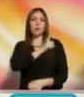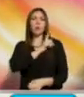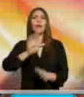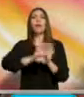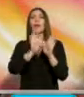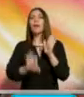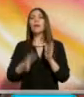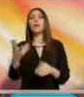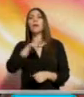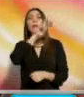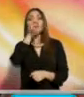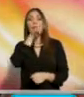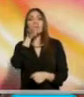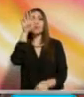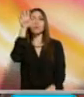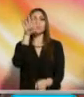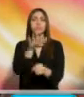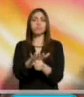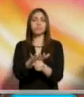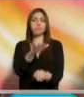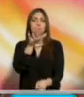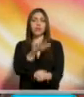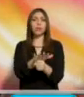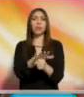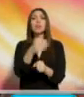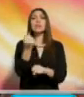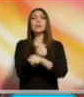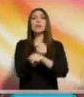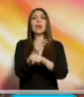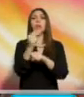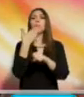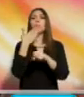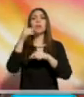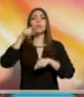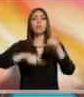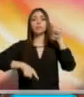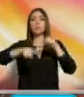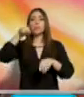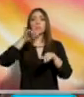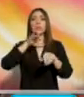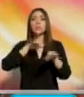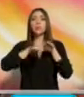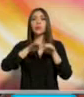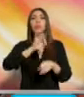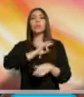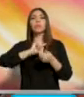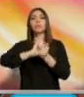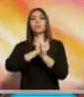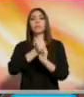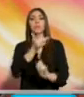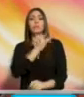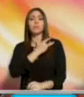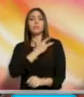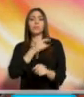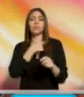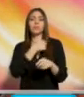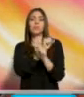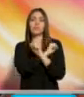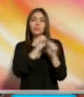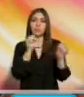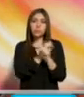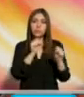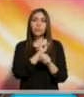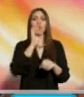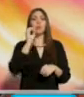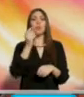arterias y el que no esté el flujo sanguíneo adecuado puede causar un infarto al miocardio, puede causar trastornos a nivel cerebro, en